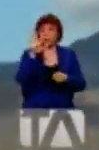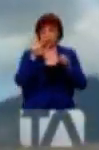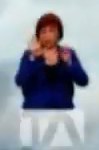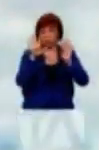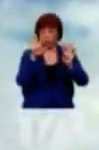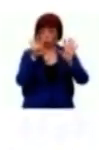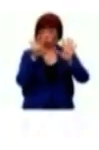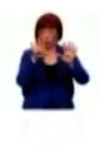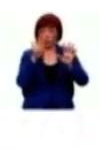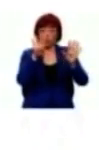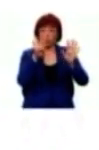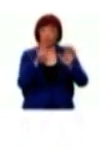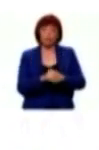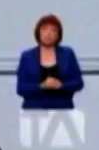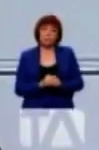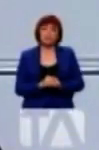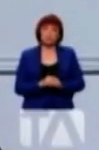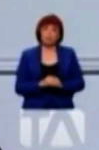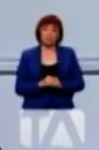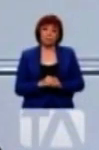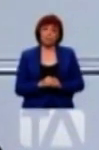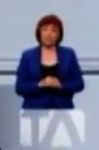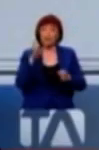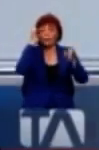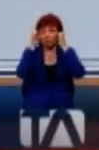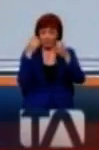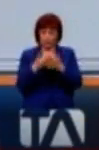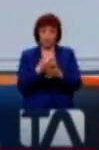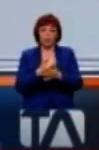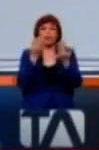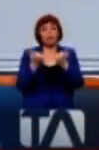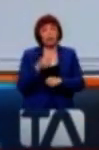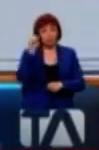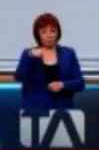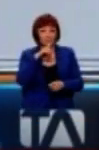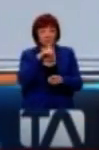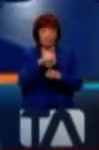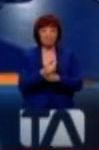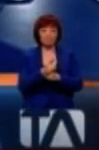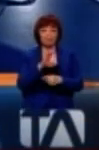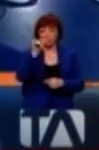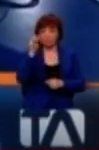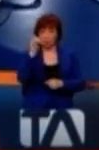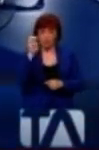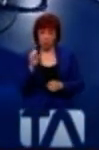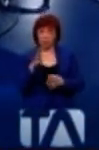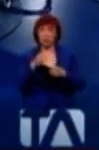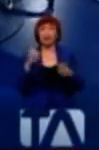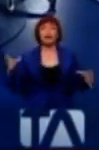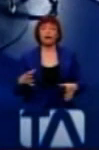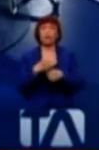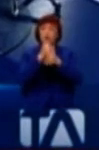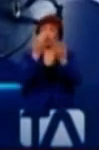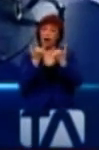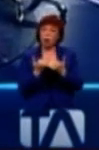mejorar las cifras económicas de la aerolínea. Hay una estrategia ya muy bien definida para que precisamente TAME recupere los niveles de